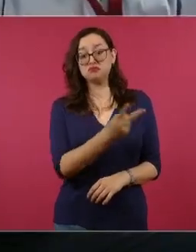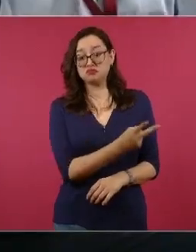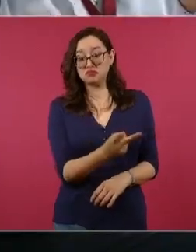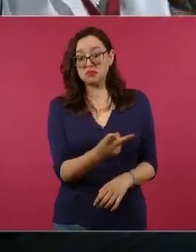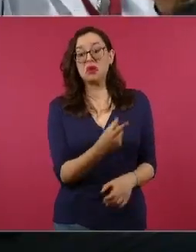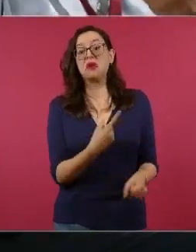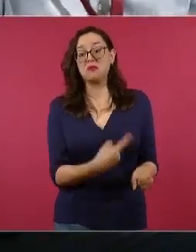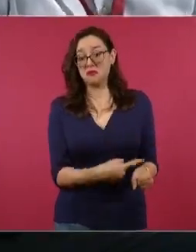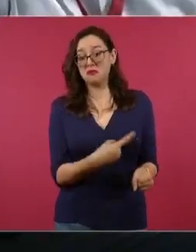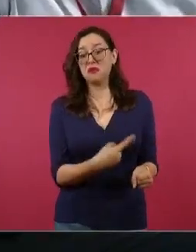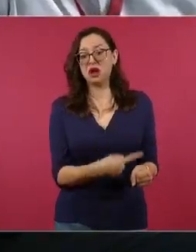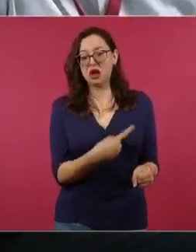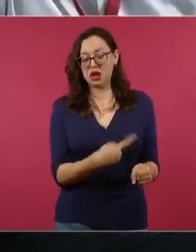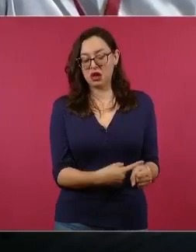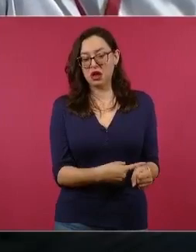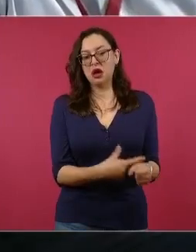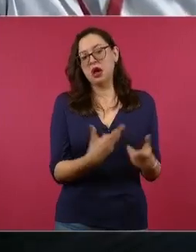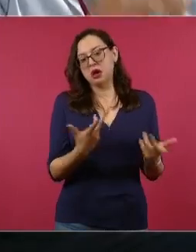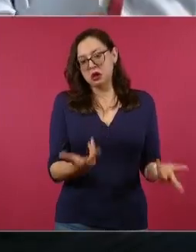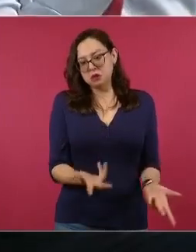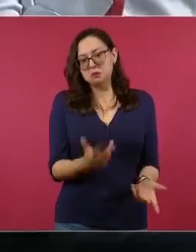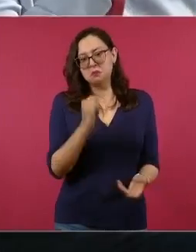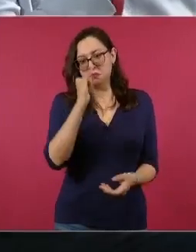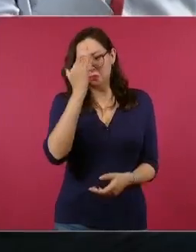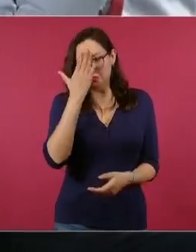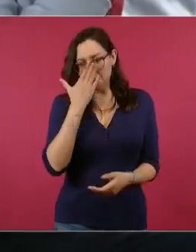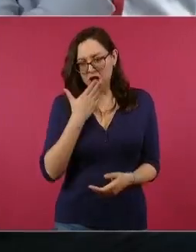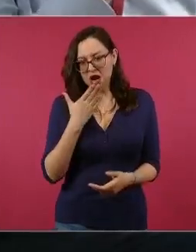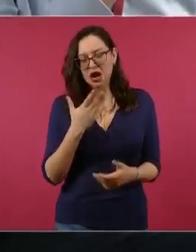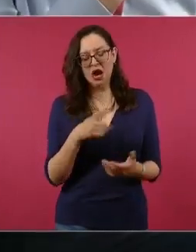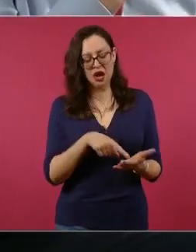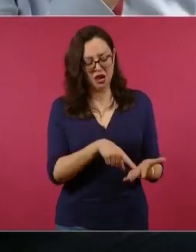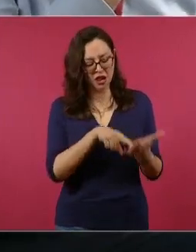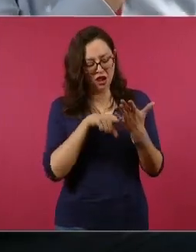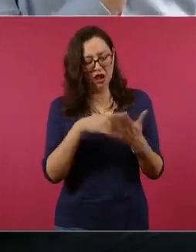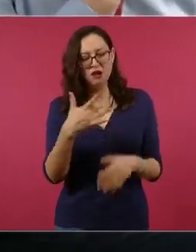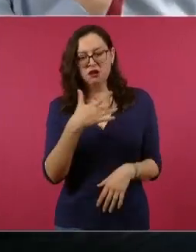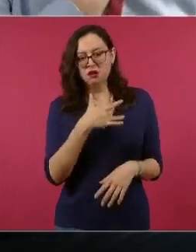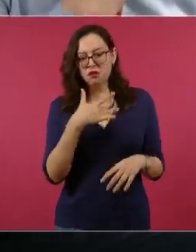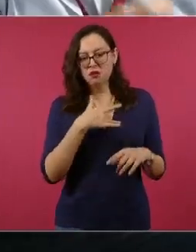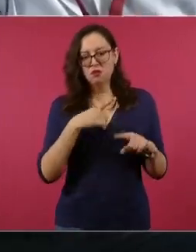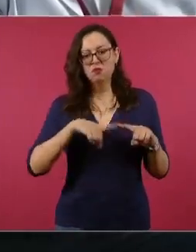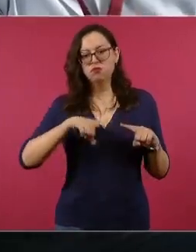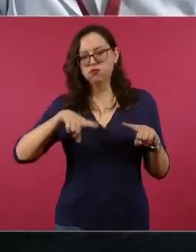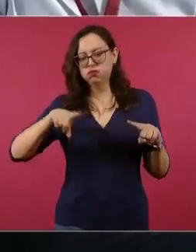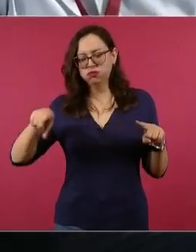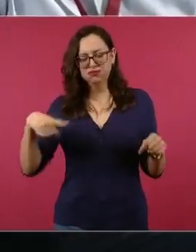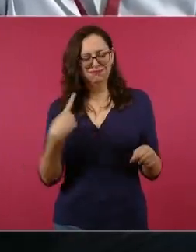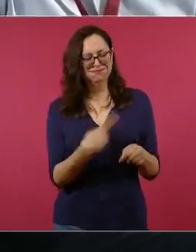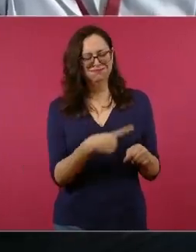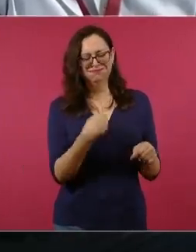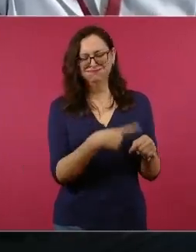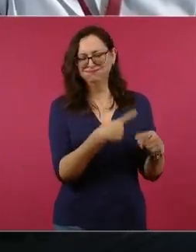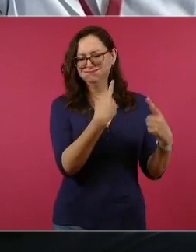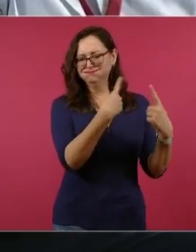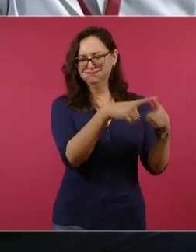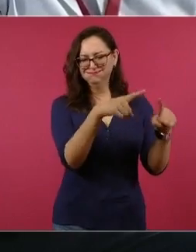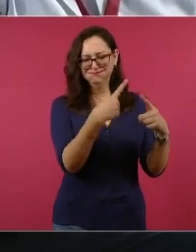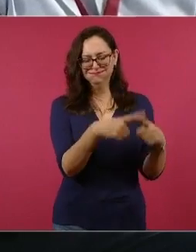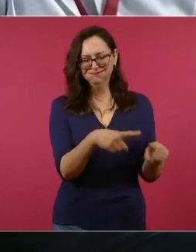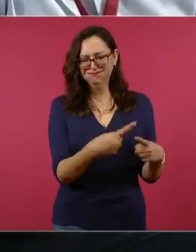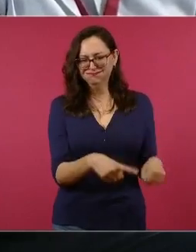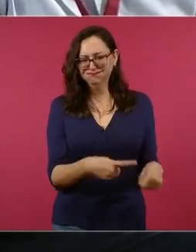compartieron, porque me mandaron imágenes, pues, de electrocardiogramas, en enfermedades, está de por demás